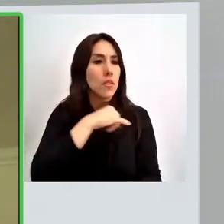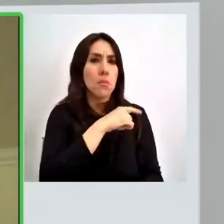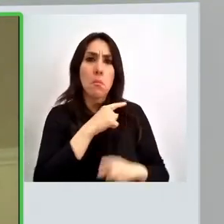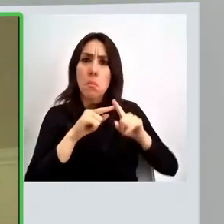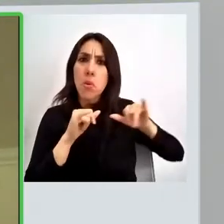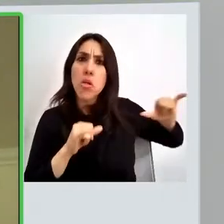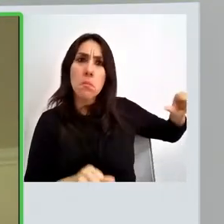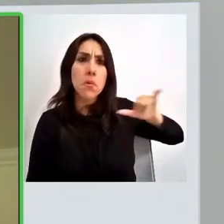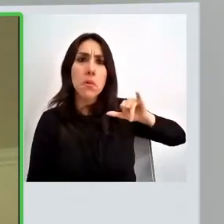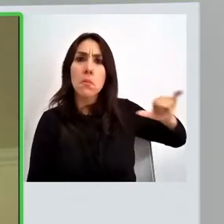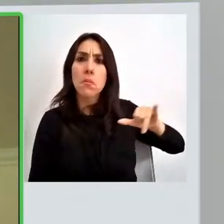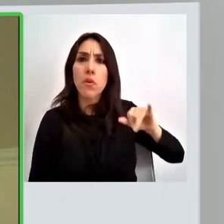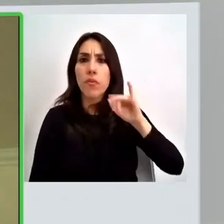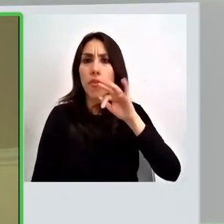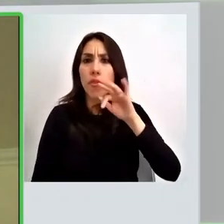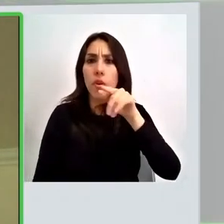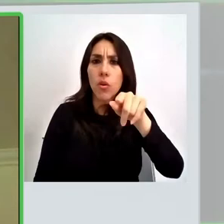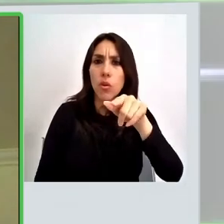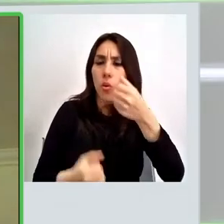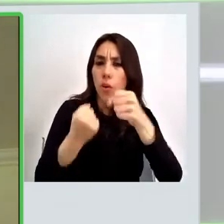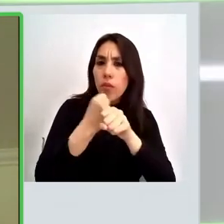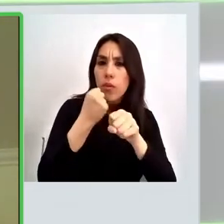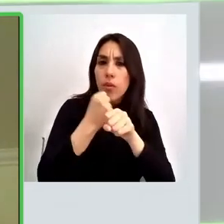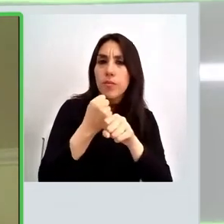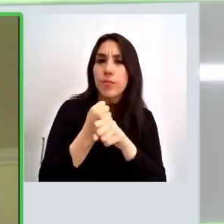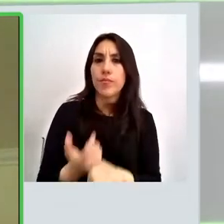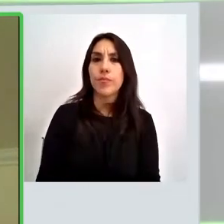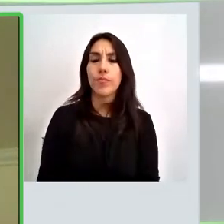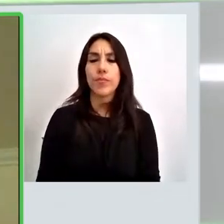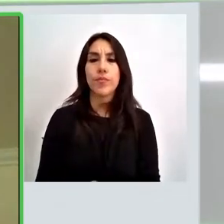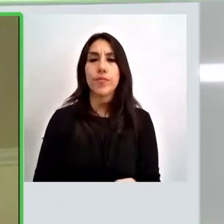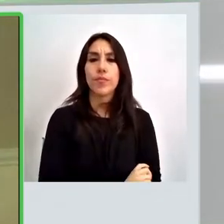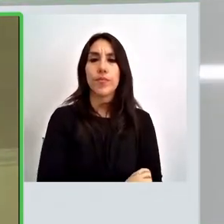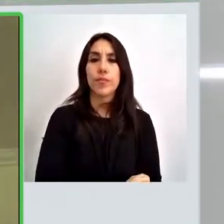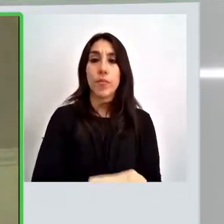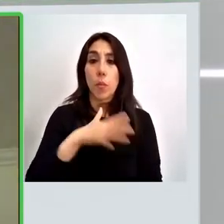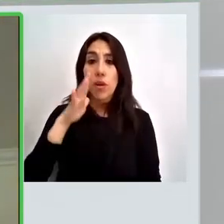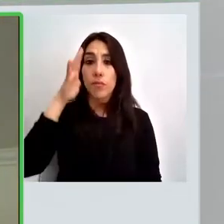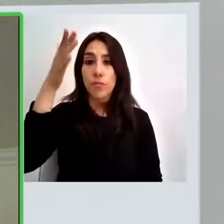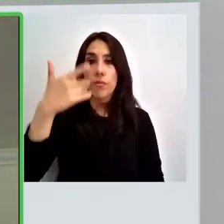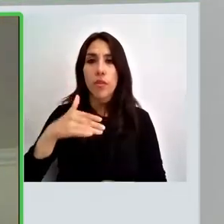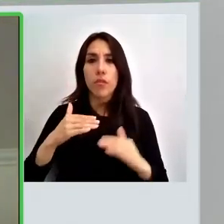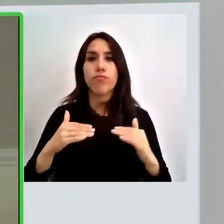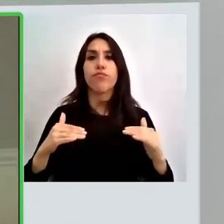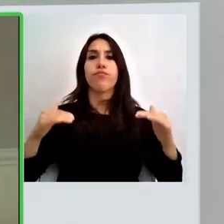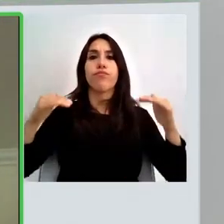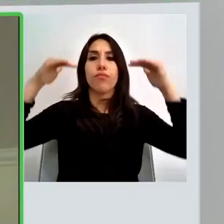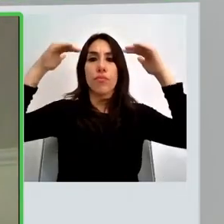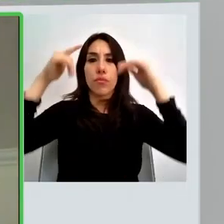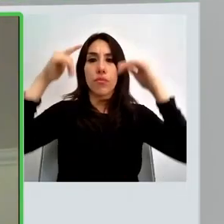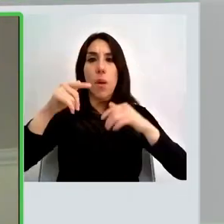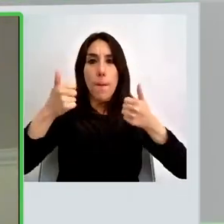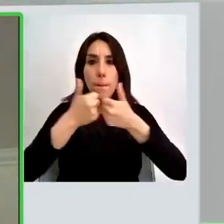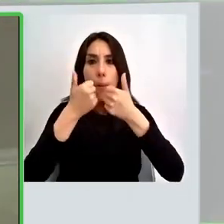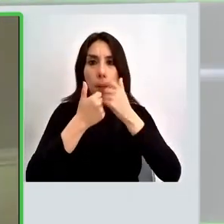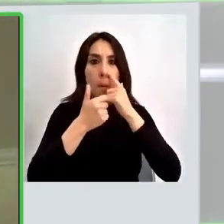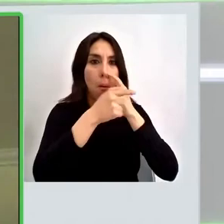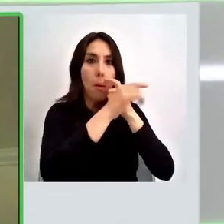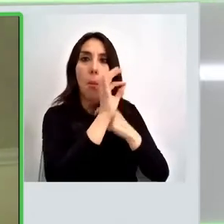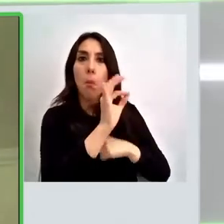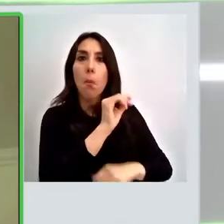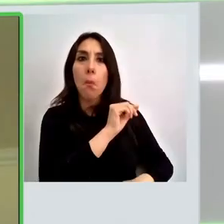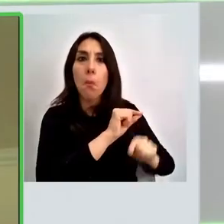eres puesto a nivel competitivo le fue tan bien y estaba muy enfocado en su trabajo